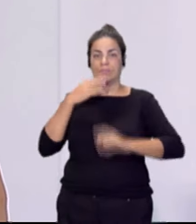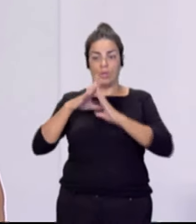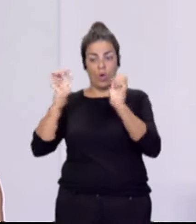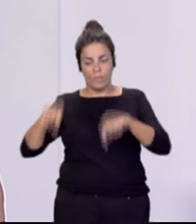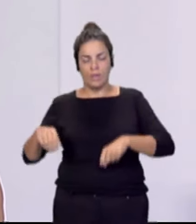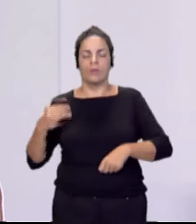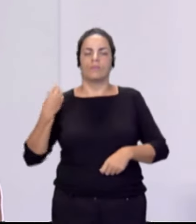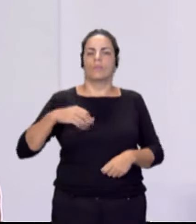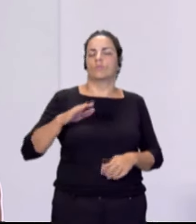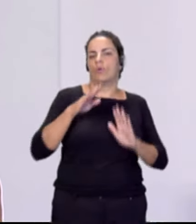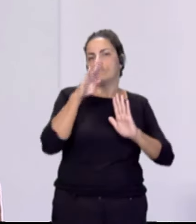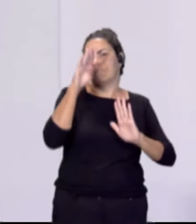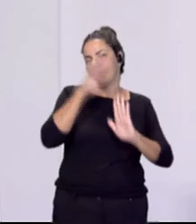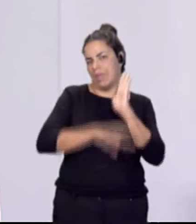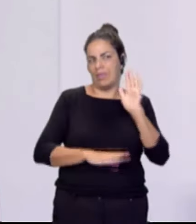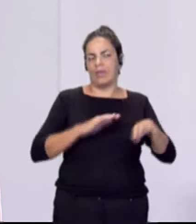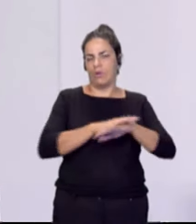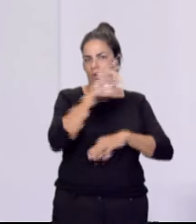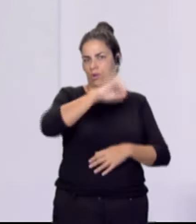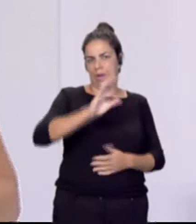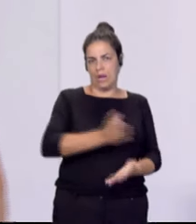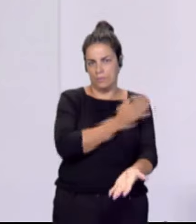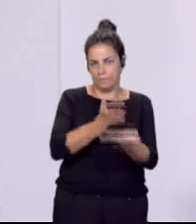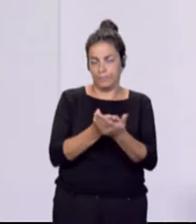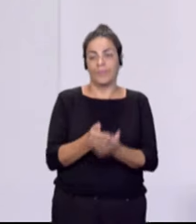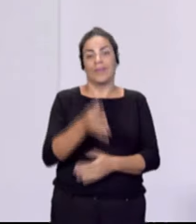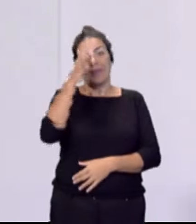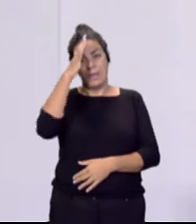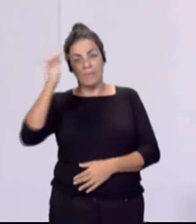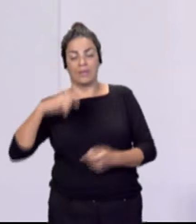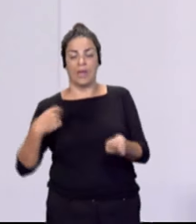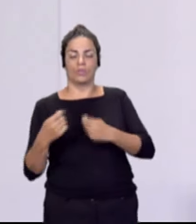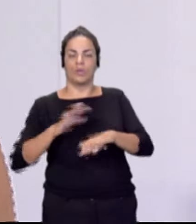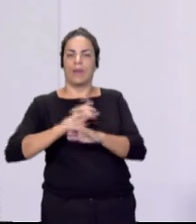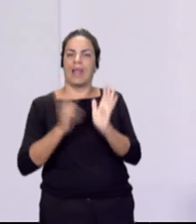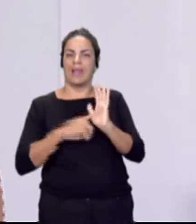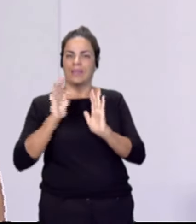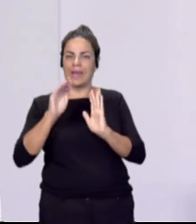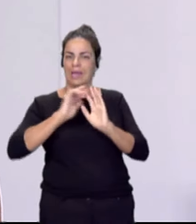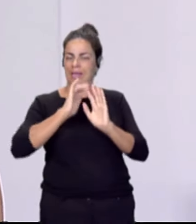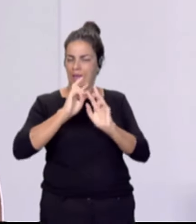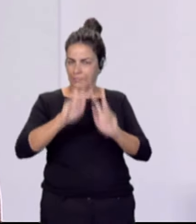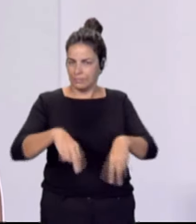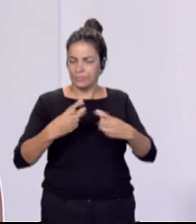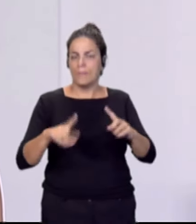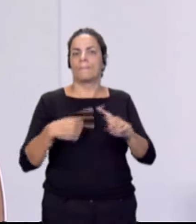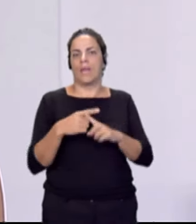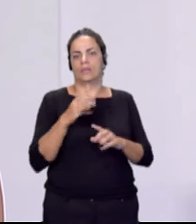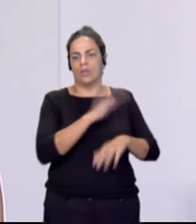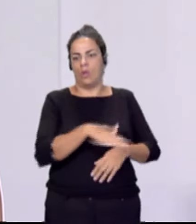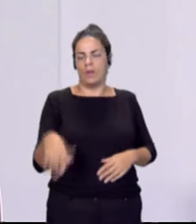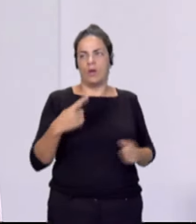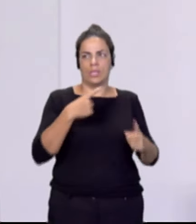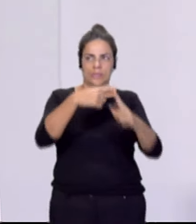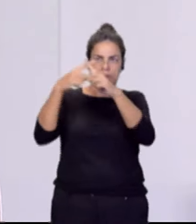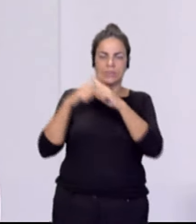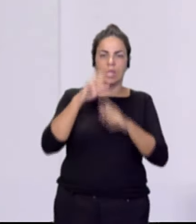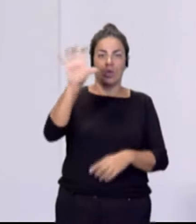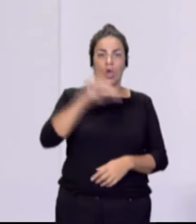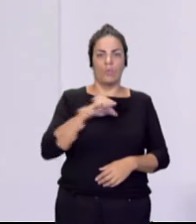planteado el Ejecutivo canario. Mientras, las negociaciones para reformar esa ley de extranjería y establecer una derivación de los menores entre las comunidades